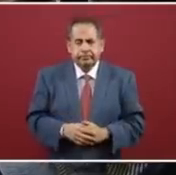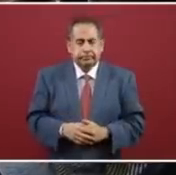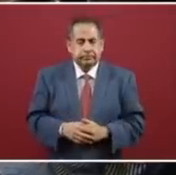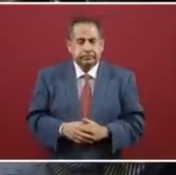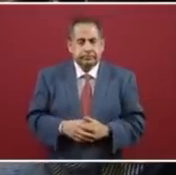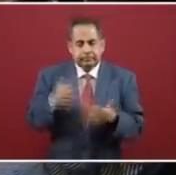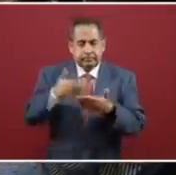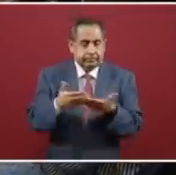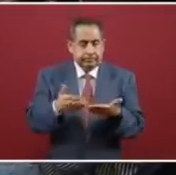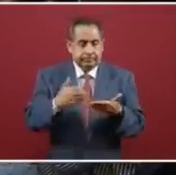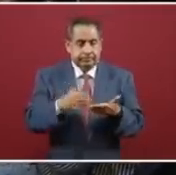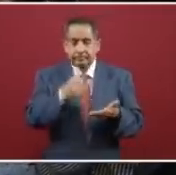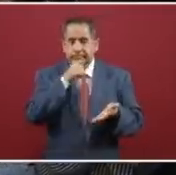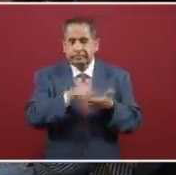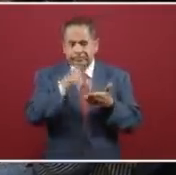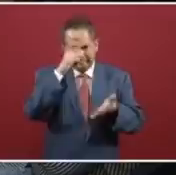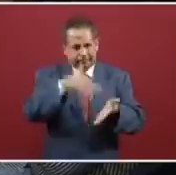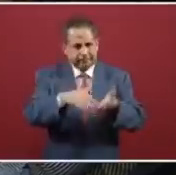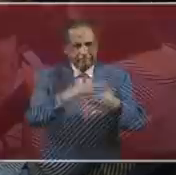si no las publicaban